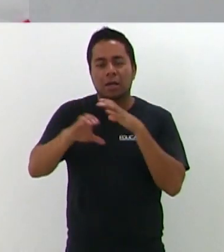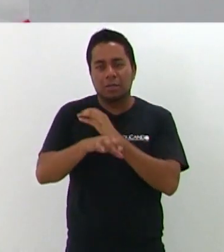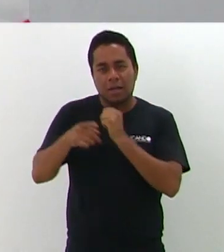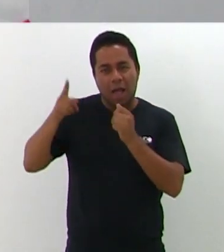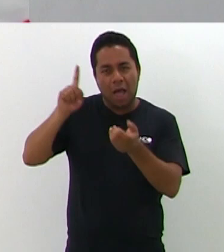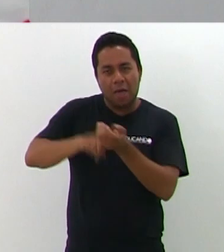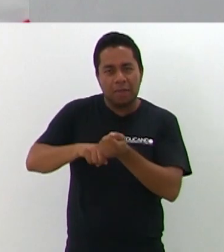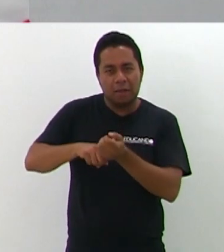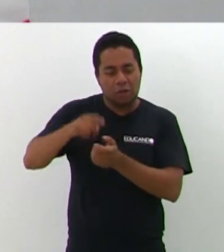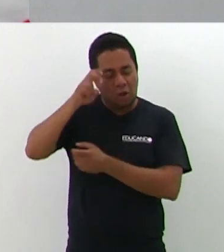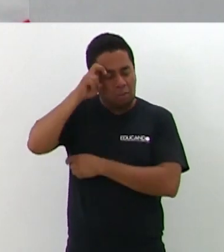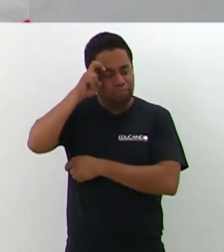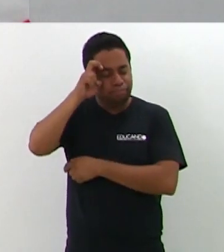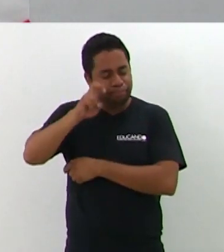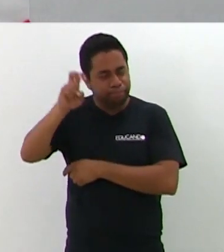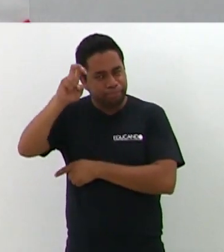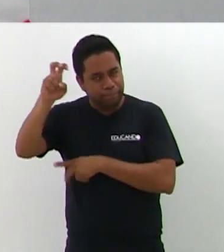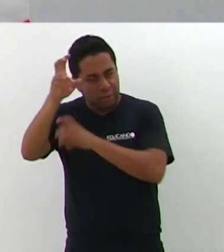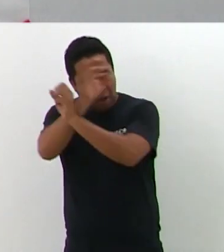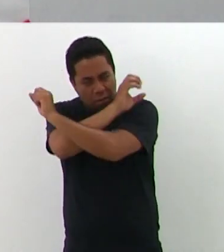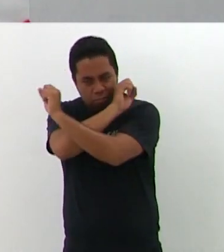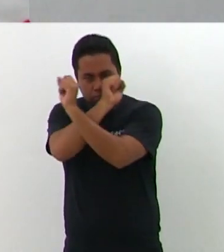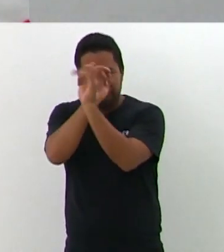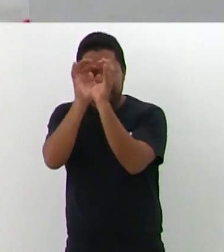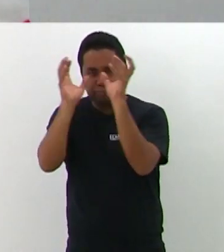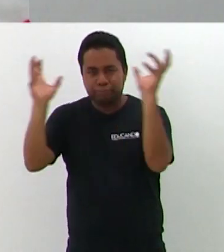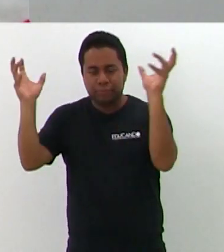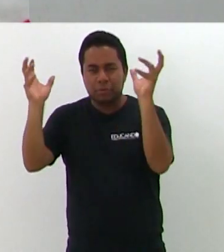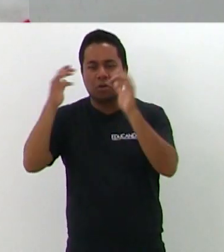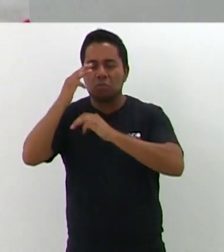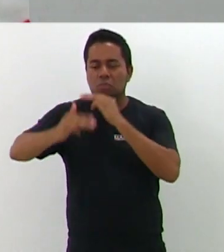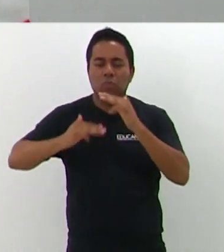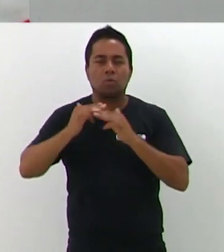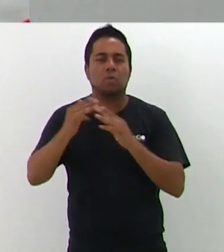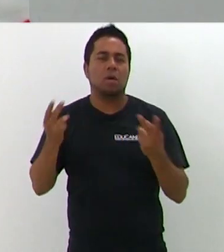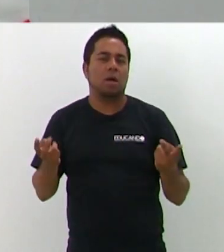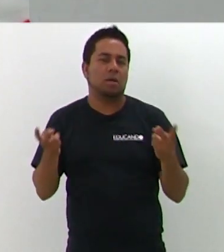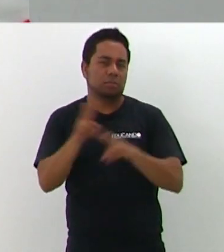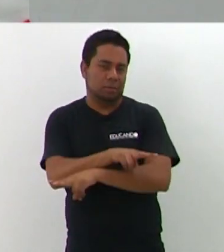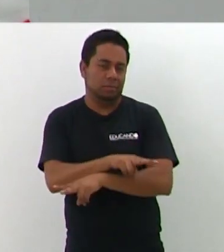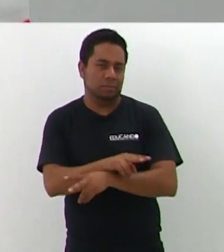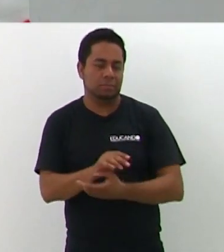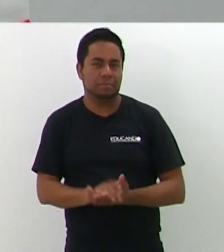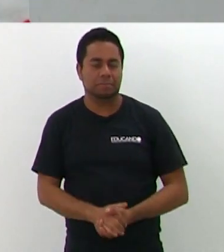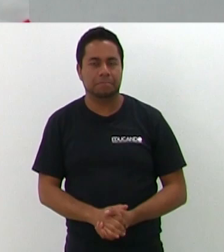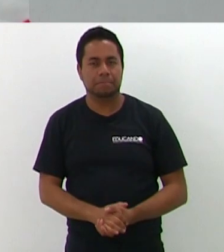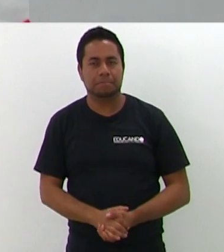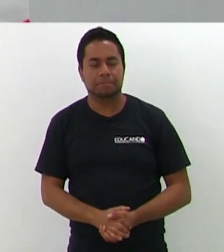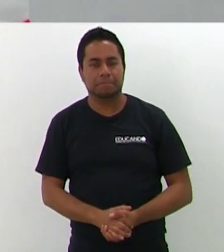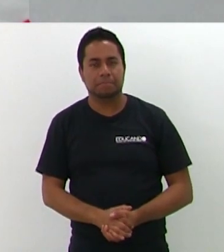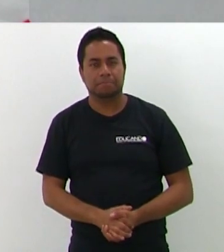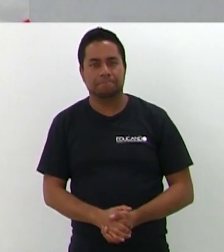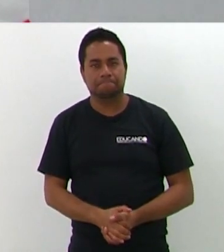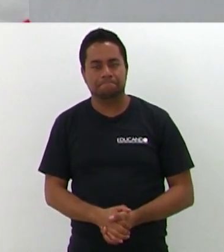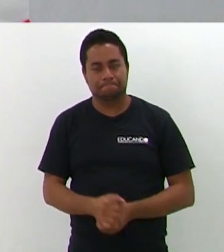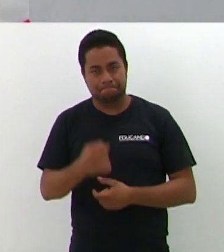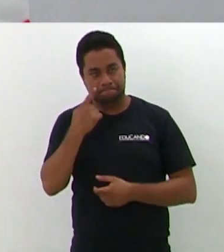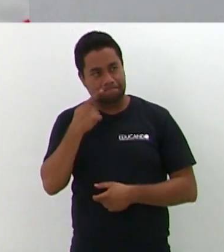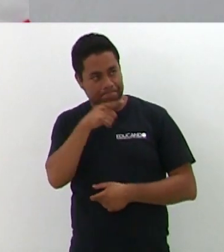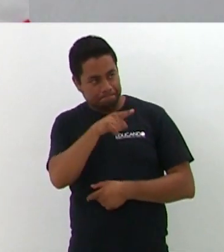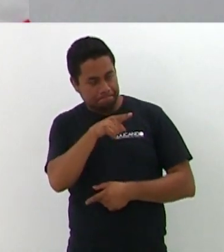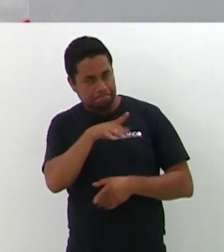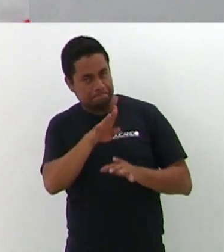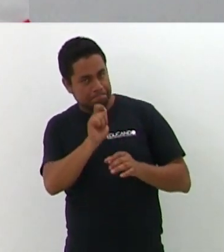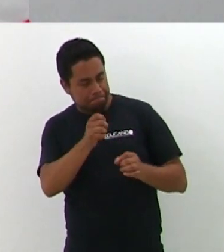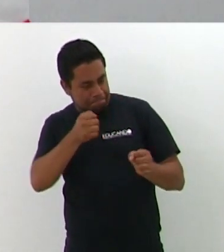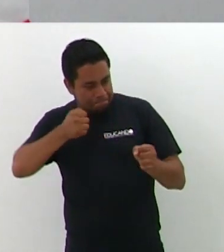vez cuando yo soñaba un mundo al revés. Bien, aquí revisábamos que